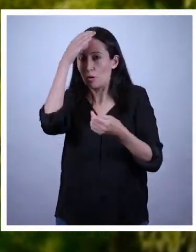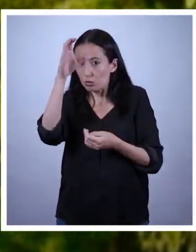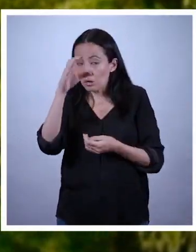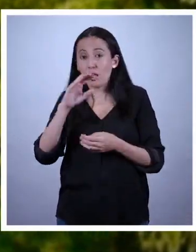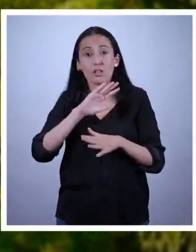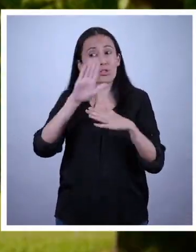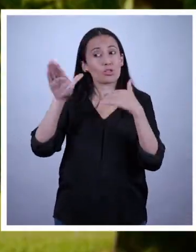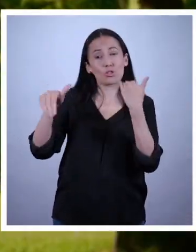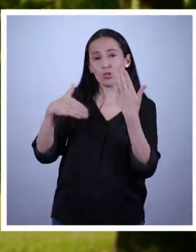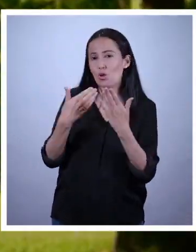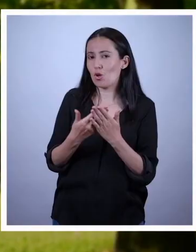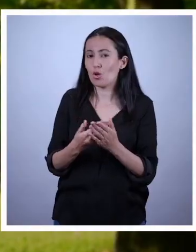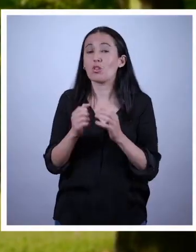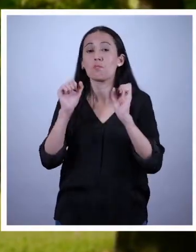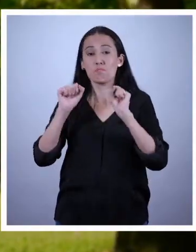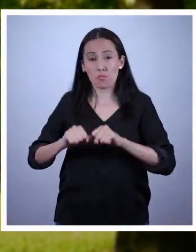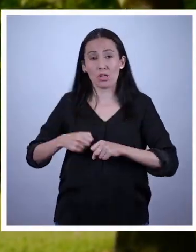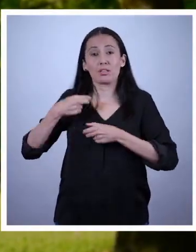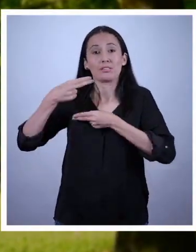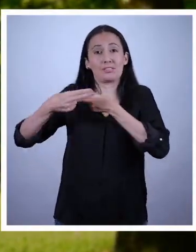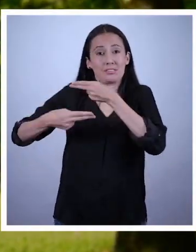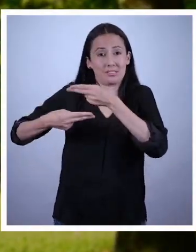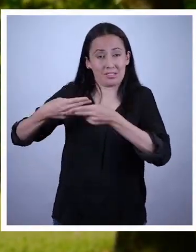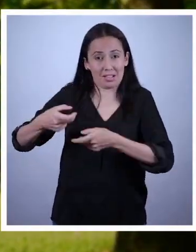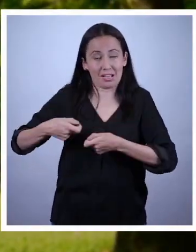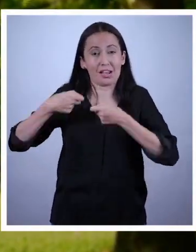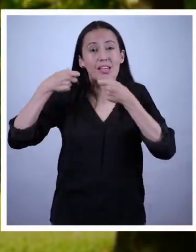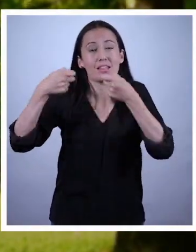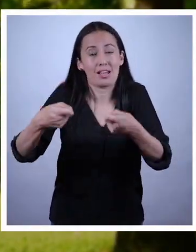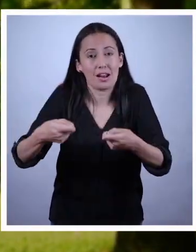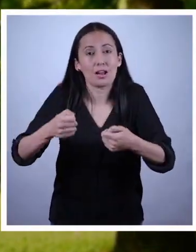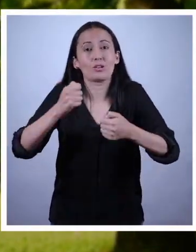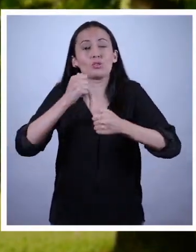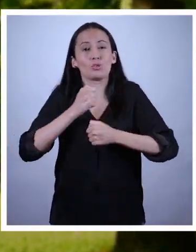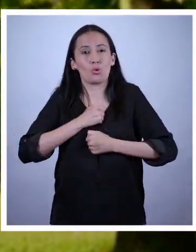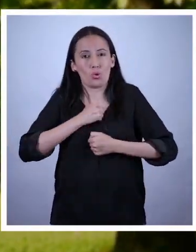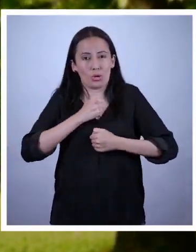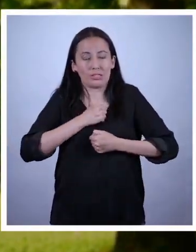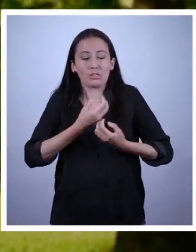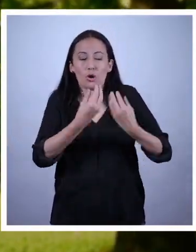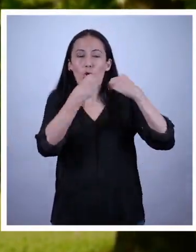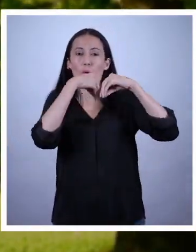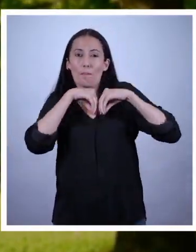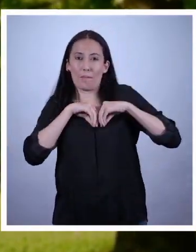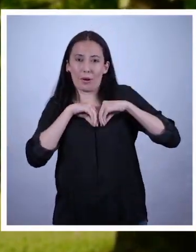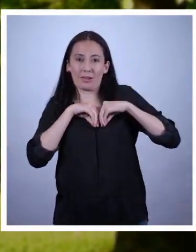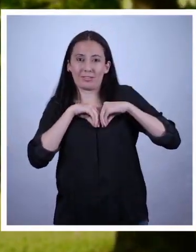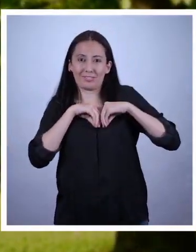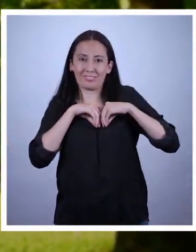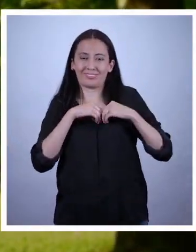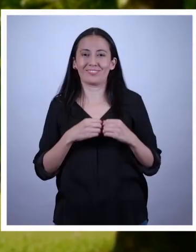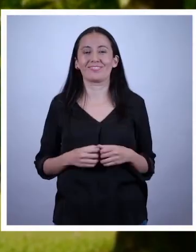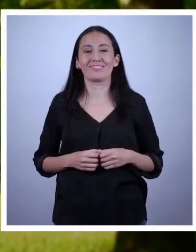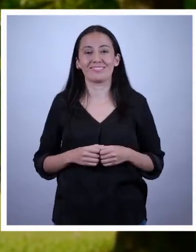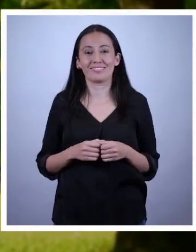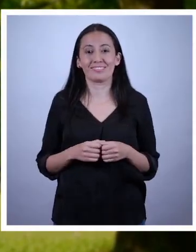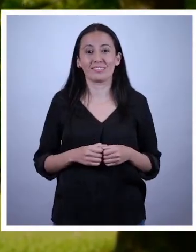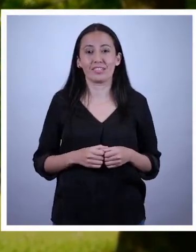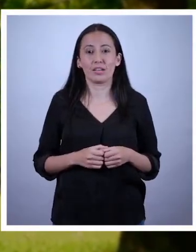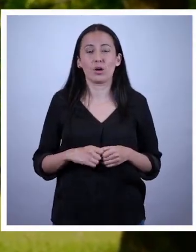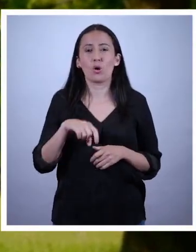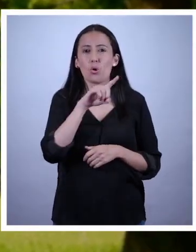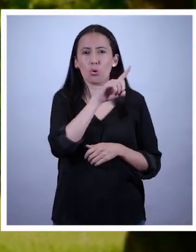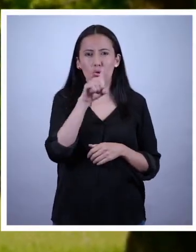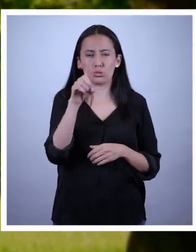acentos o tradiciones orales, todo eso es una herencia cultural. Es nuestro meme, nuestro propio gen